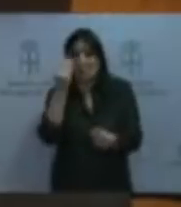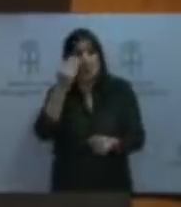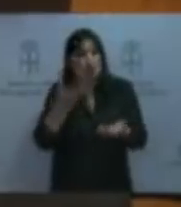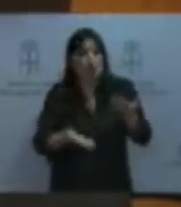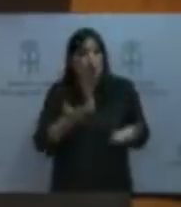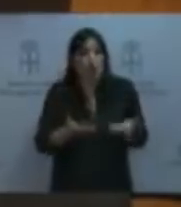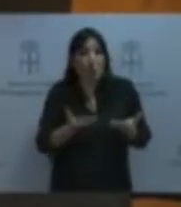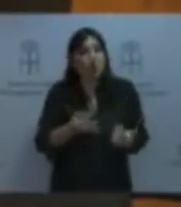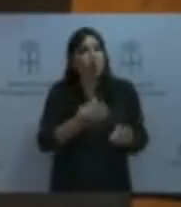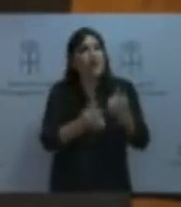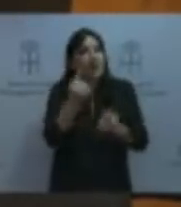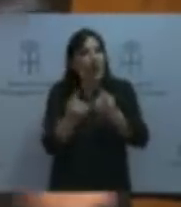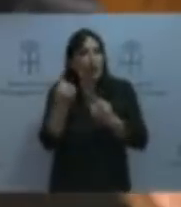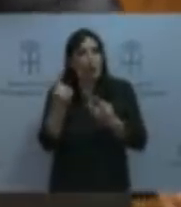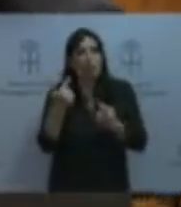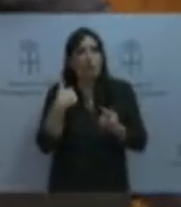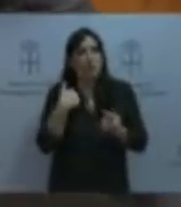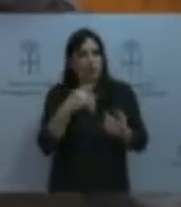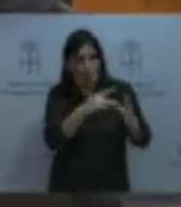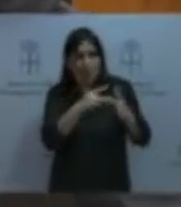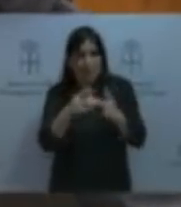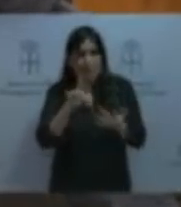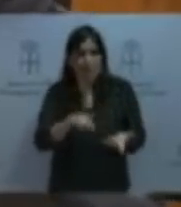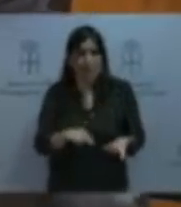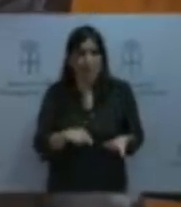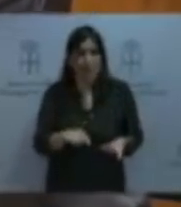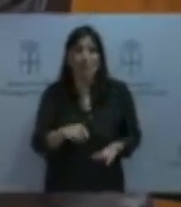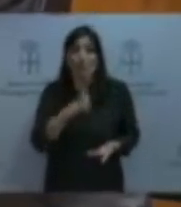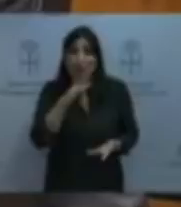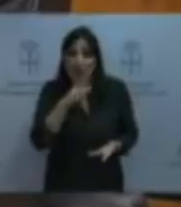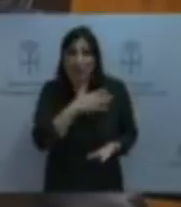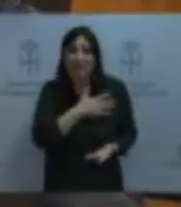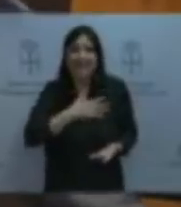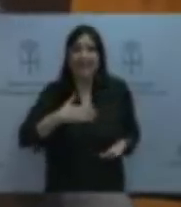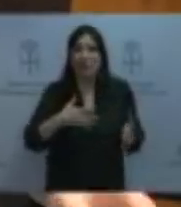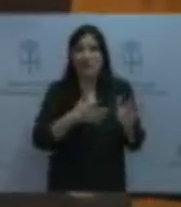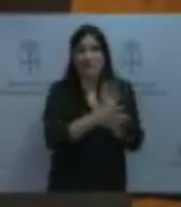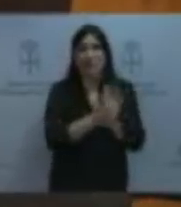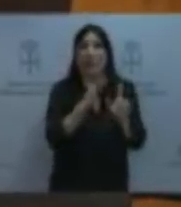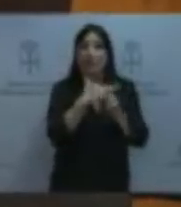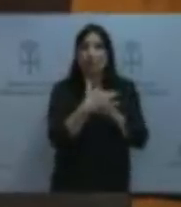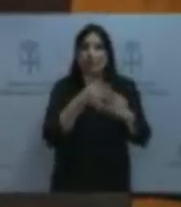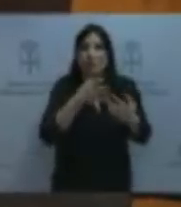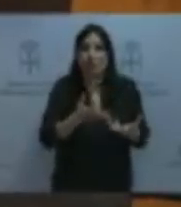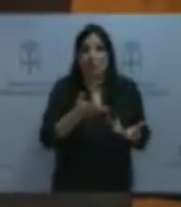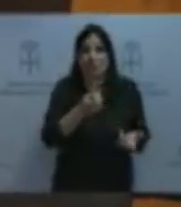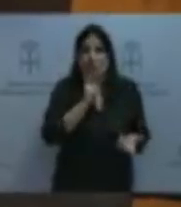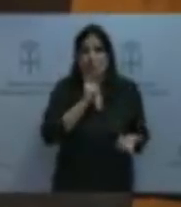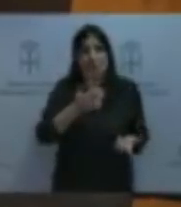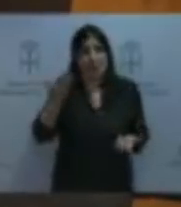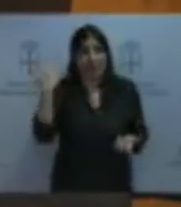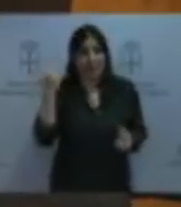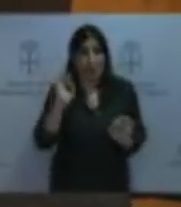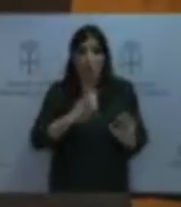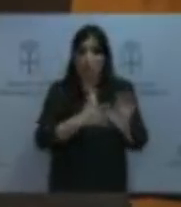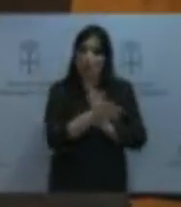frente de ellas. Pasaré a explicarles en el marco en el que nos movemos, que ya lo explicaba ayer, pero vuelvo a explicárselo hoy ante su